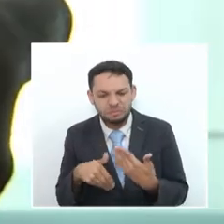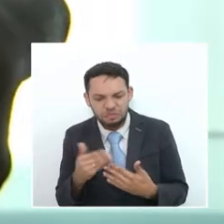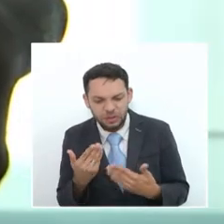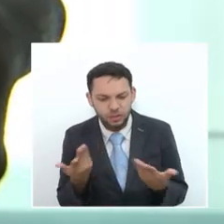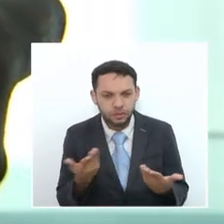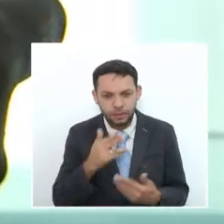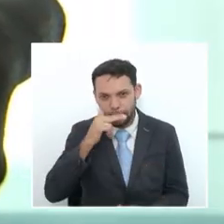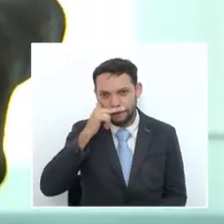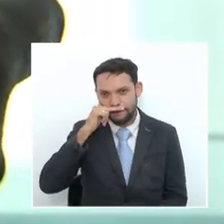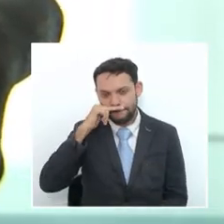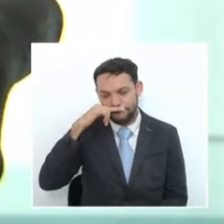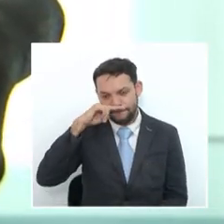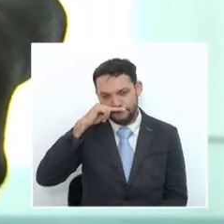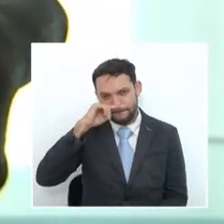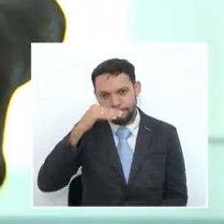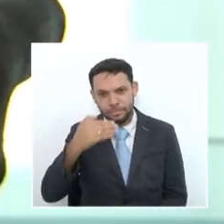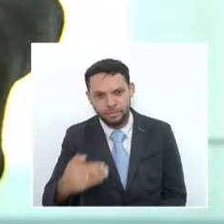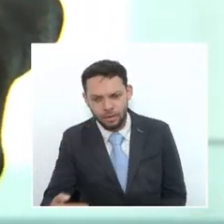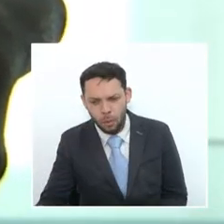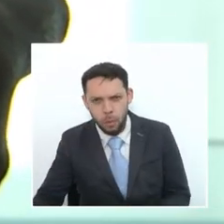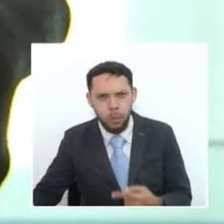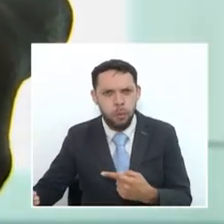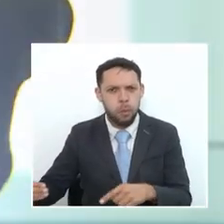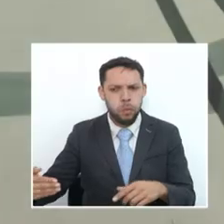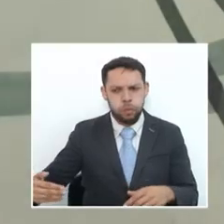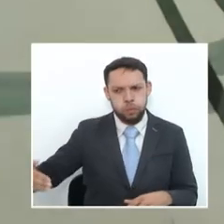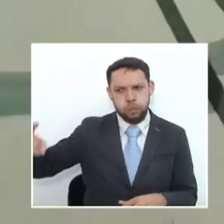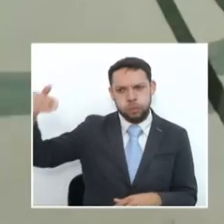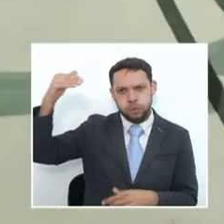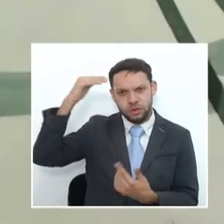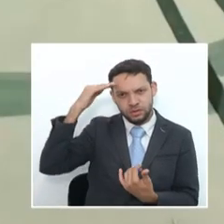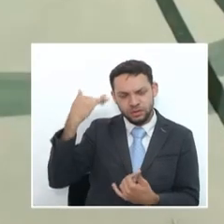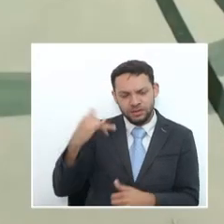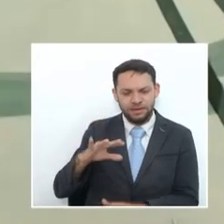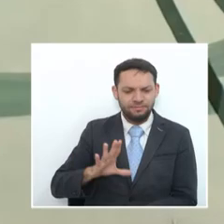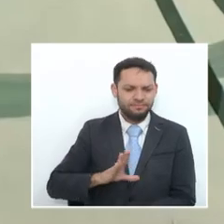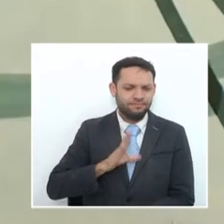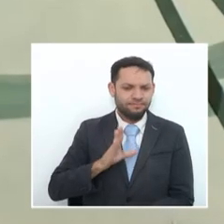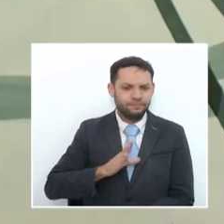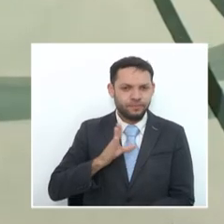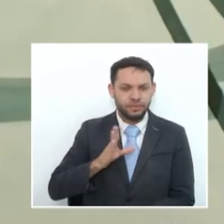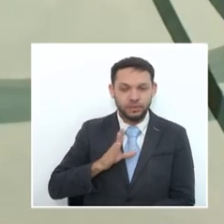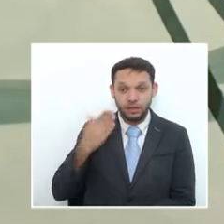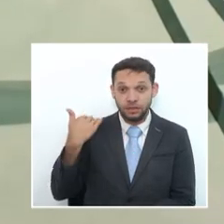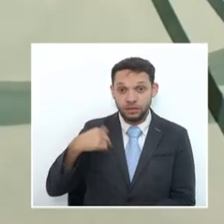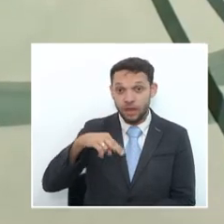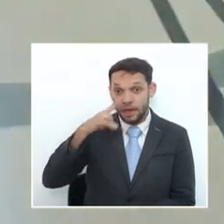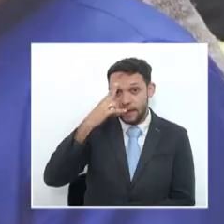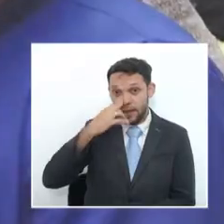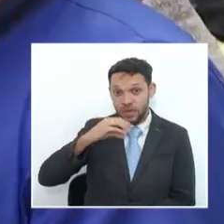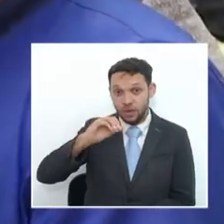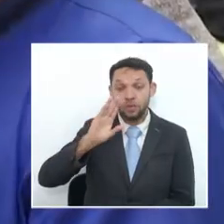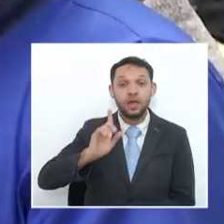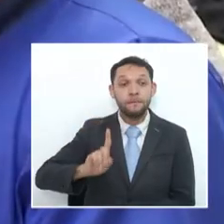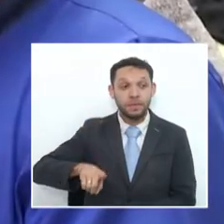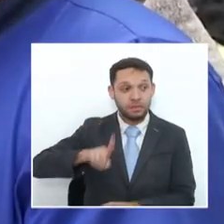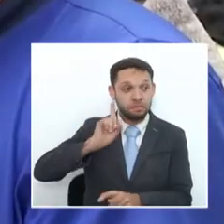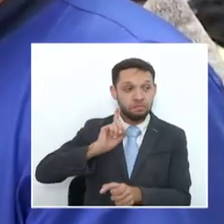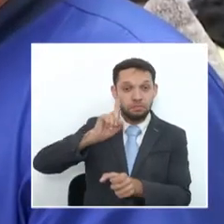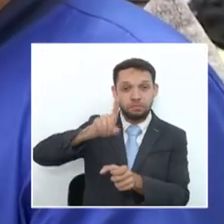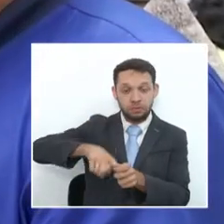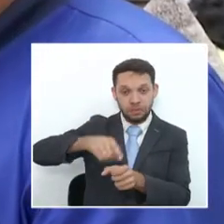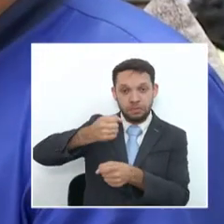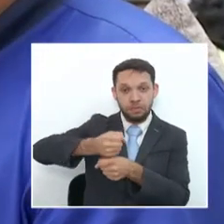niños eran muy pequeños. Y para mí es un orgullo muy grande saber que mis hijos ya pertenecen a la empresa, que mi